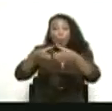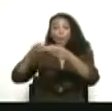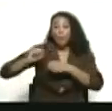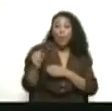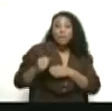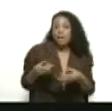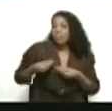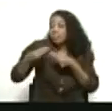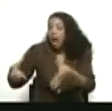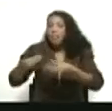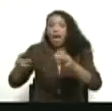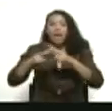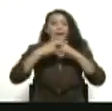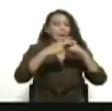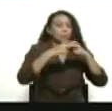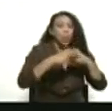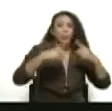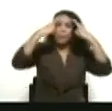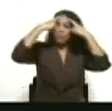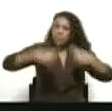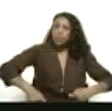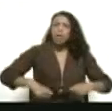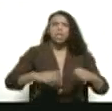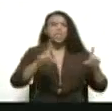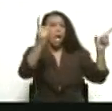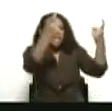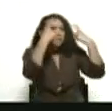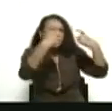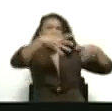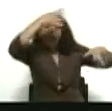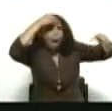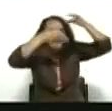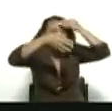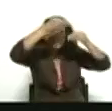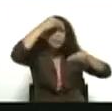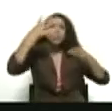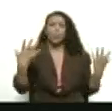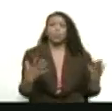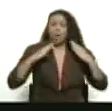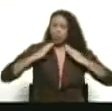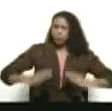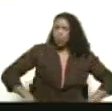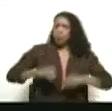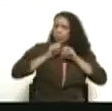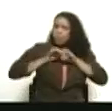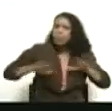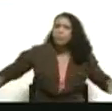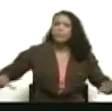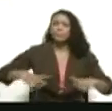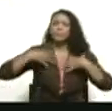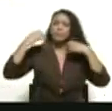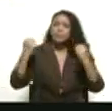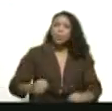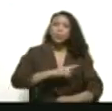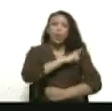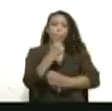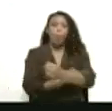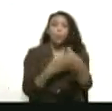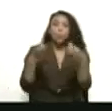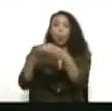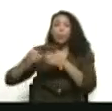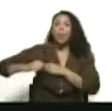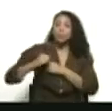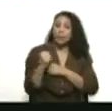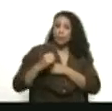que incrementemos los niveles de profesionalización de manera que podamos garantizar la expansión y consolidación de los cuadrantes de paz como